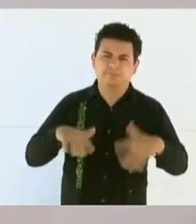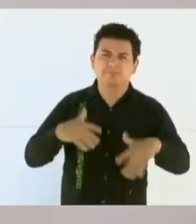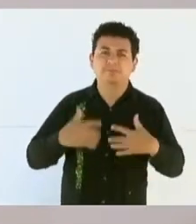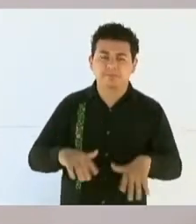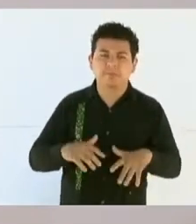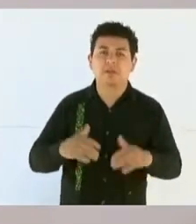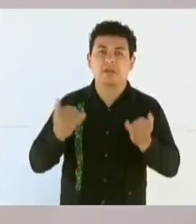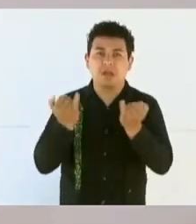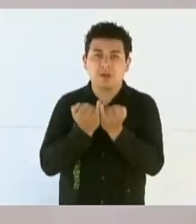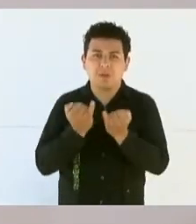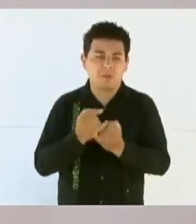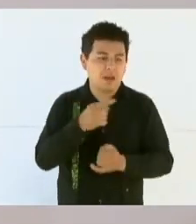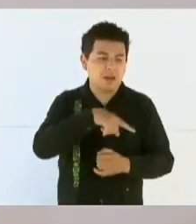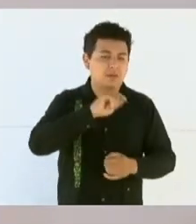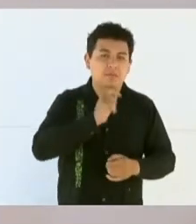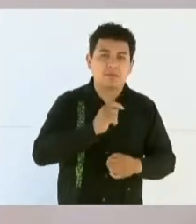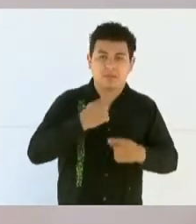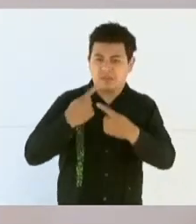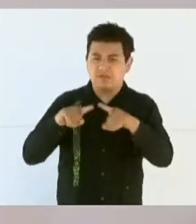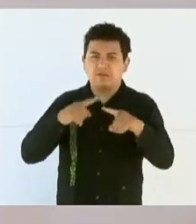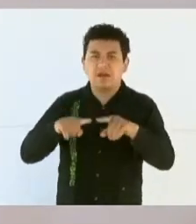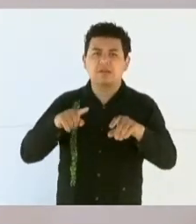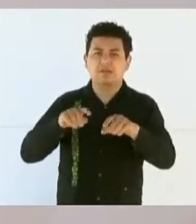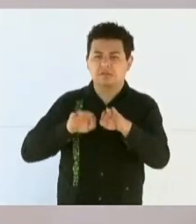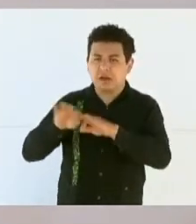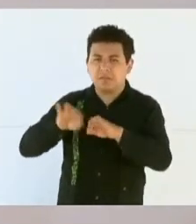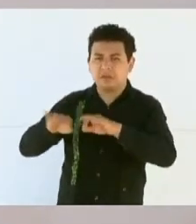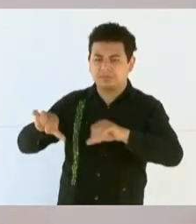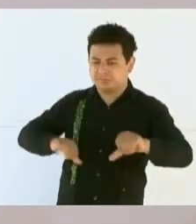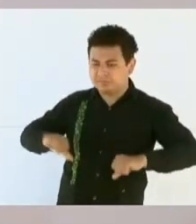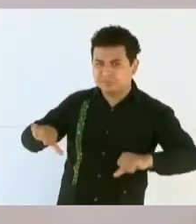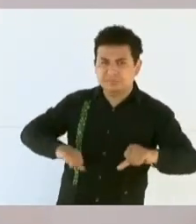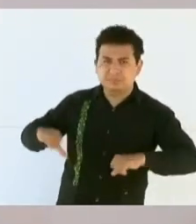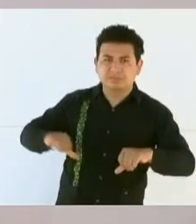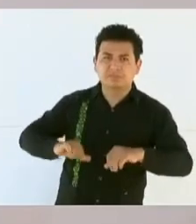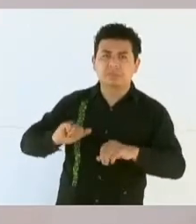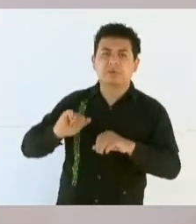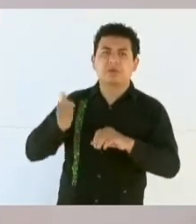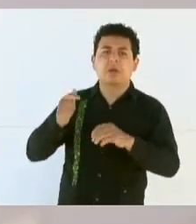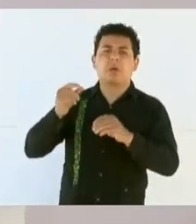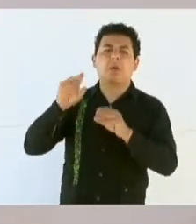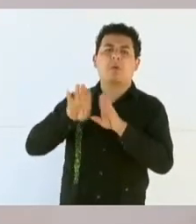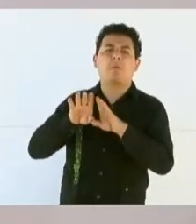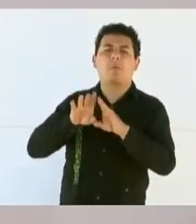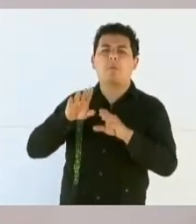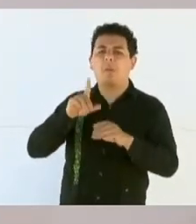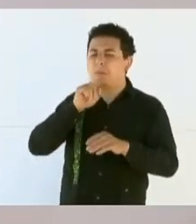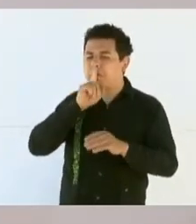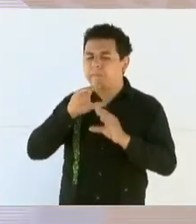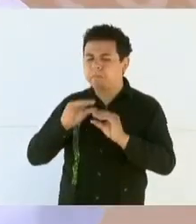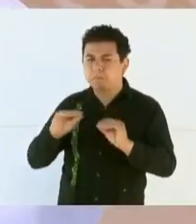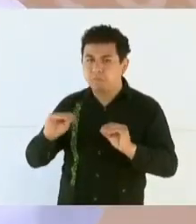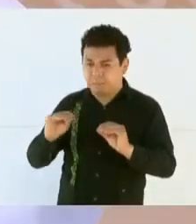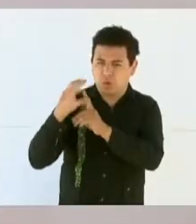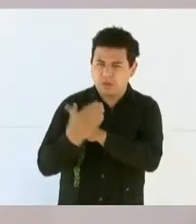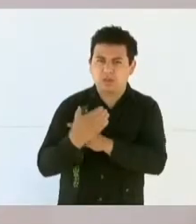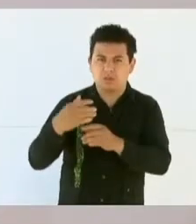del fortalecimiento y rescate de actividades que caracterizan nuestras